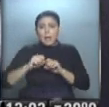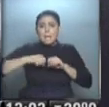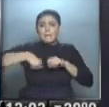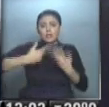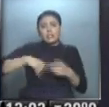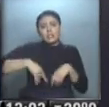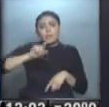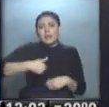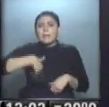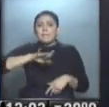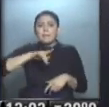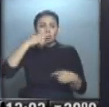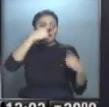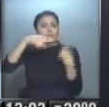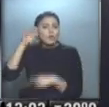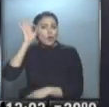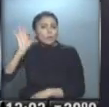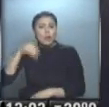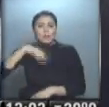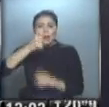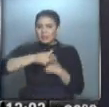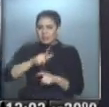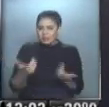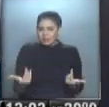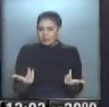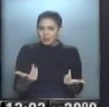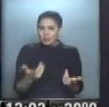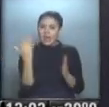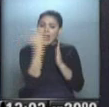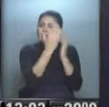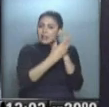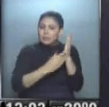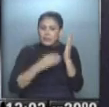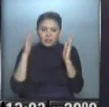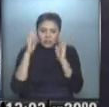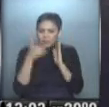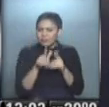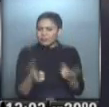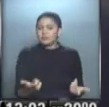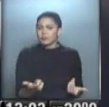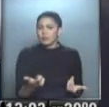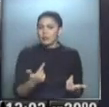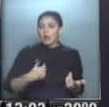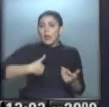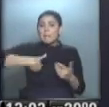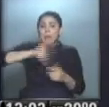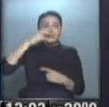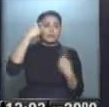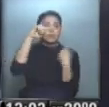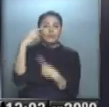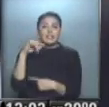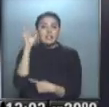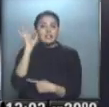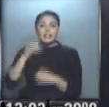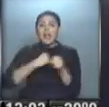mayor competencia. No hay un solo elemento de prueba en el expediente que vaya en esa dirección. El supuesto mayor pluralismo ha sido